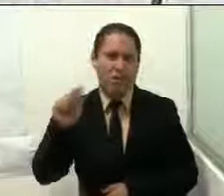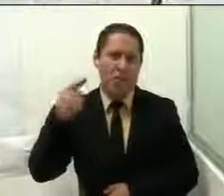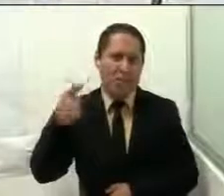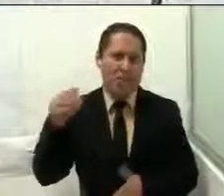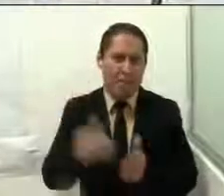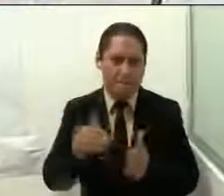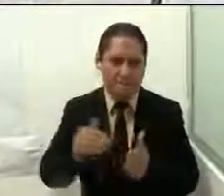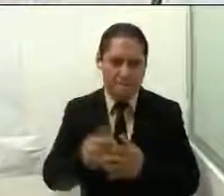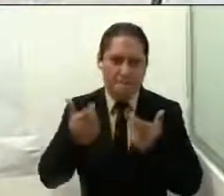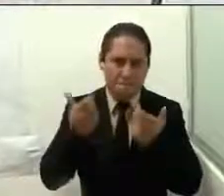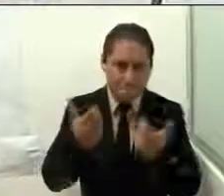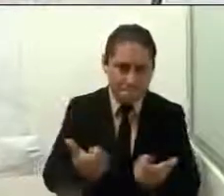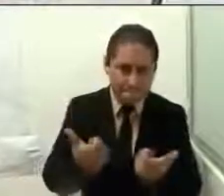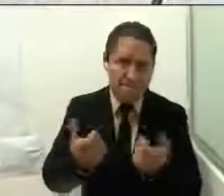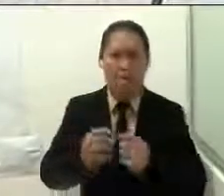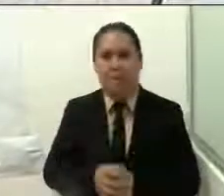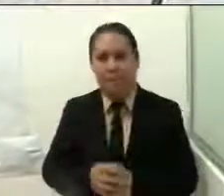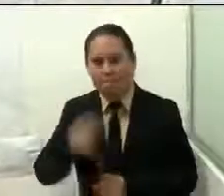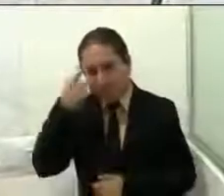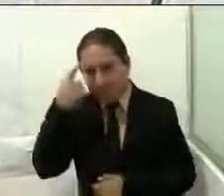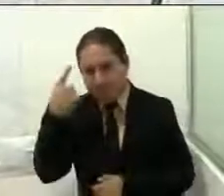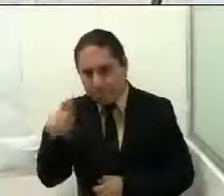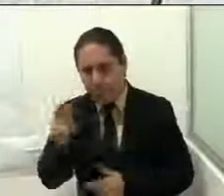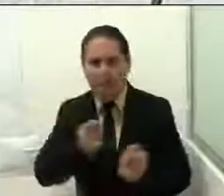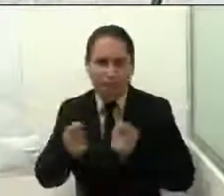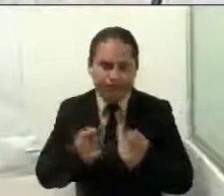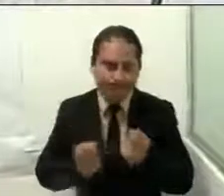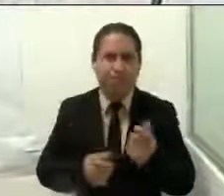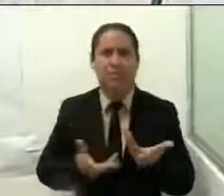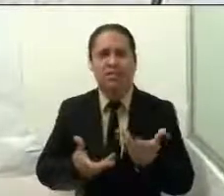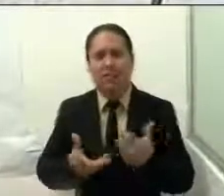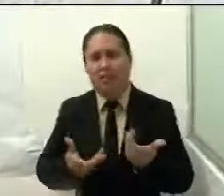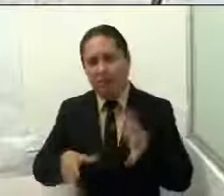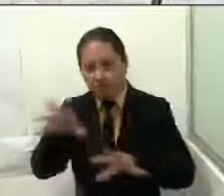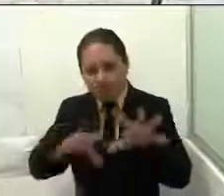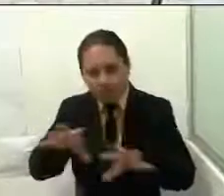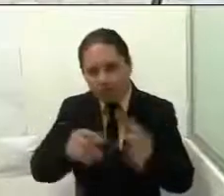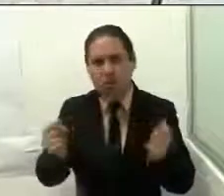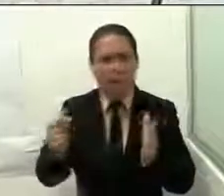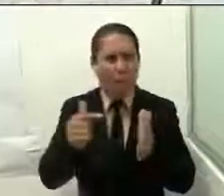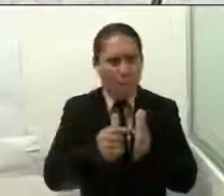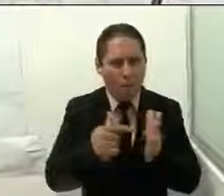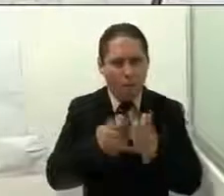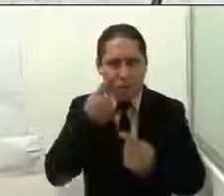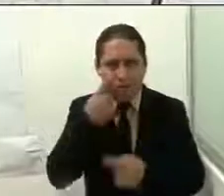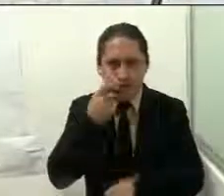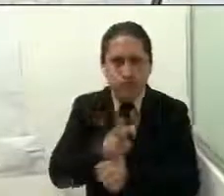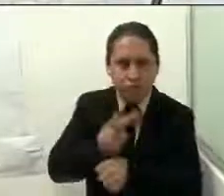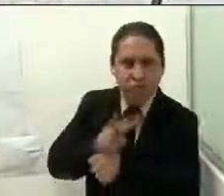pesos en esquemas de trazabilidad electrónica renovación de puntos de inspección vigilancia